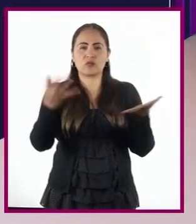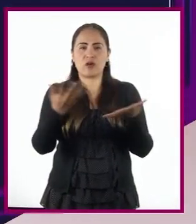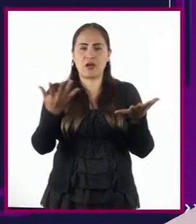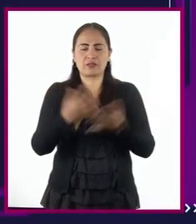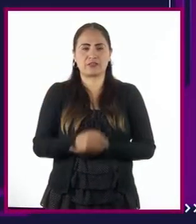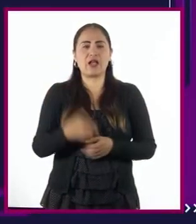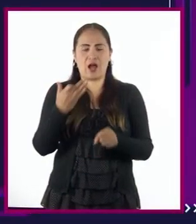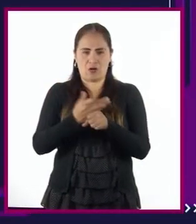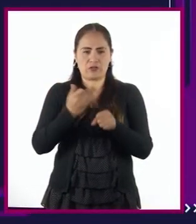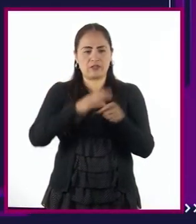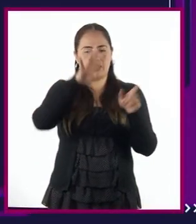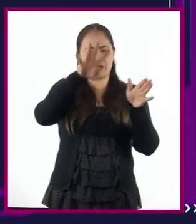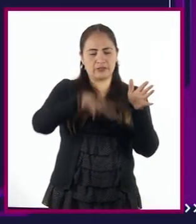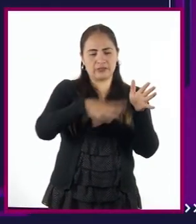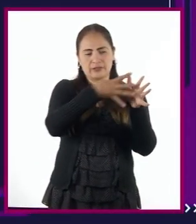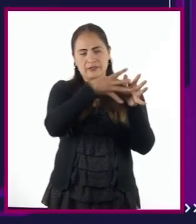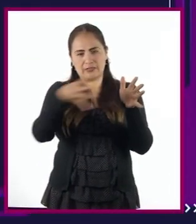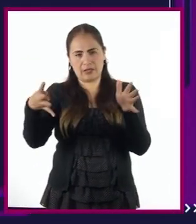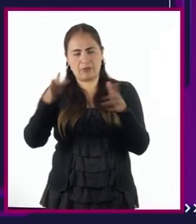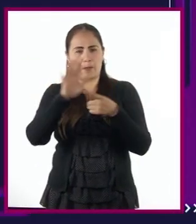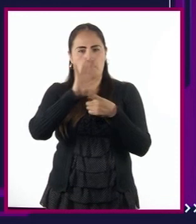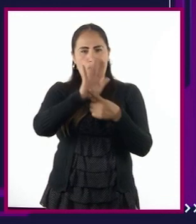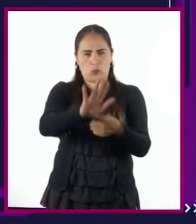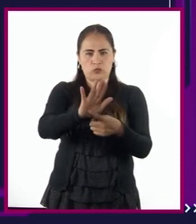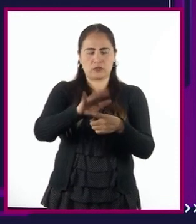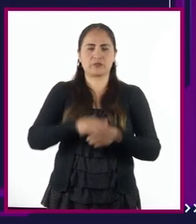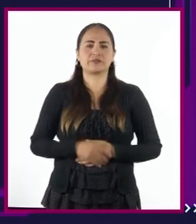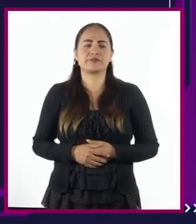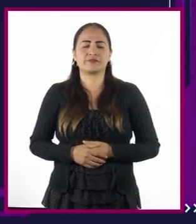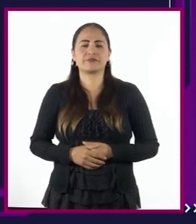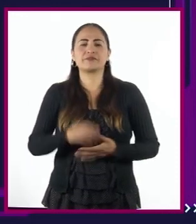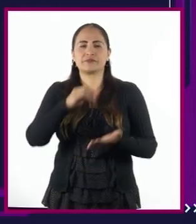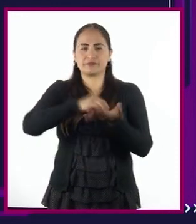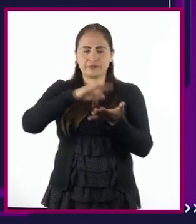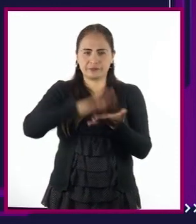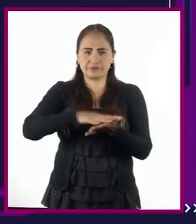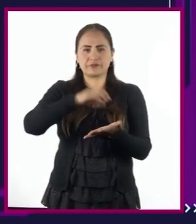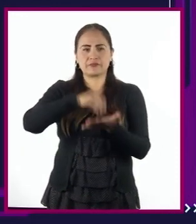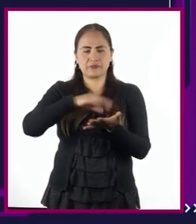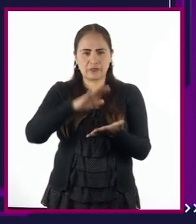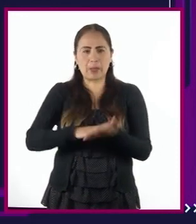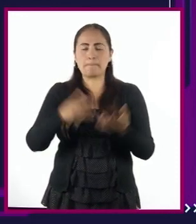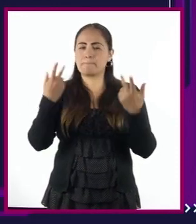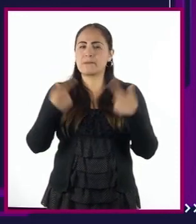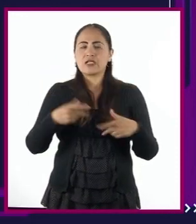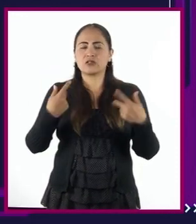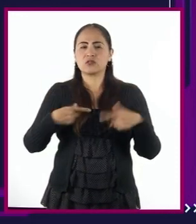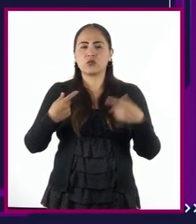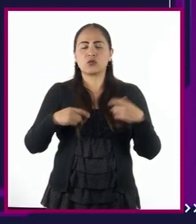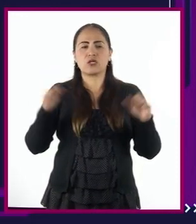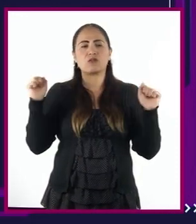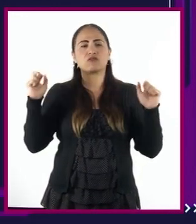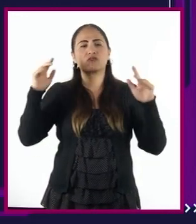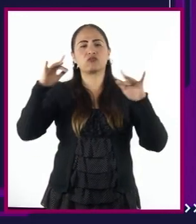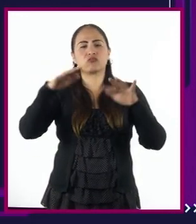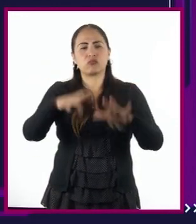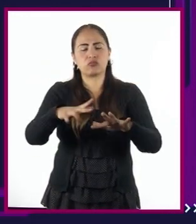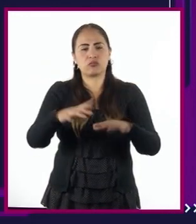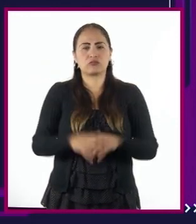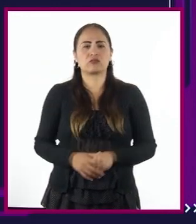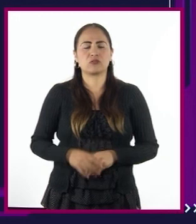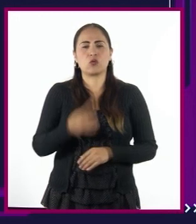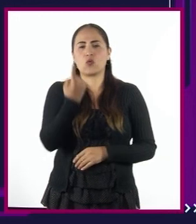se les va a presentar una tabla donde se registró el número de espectadores que asistieron